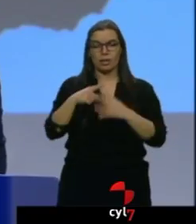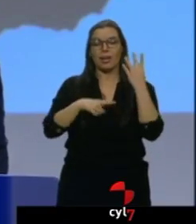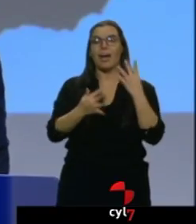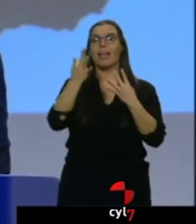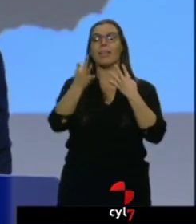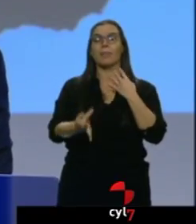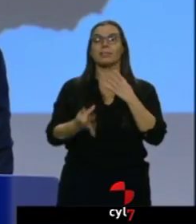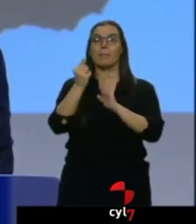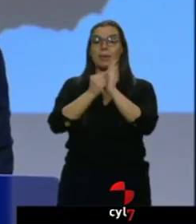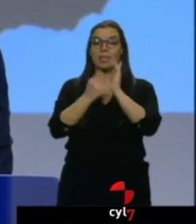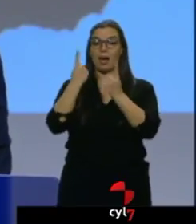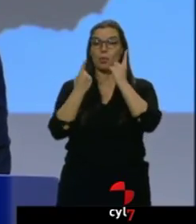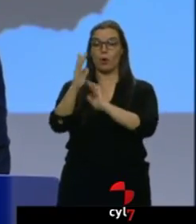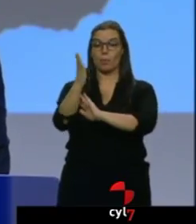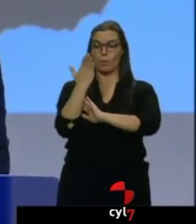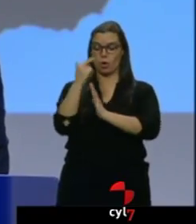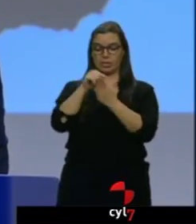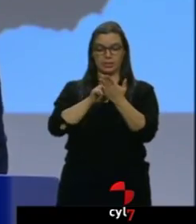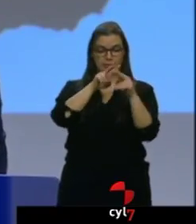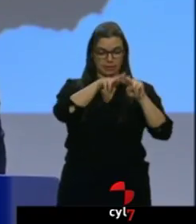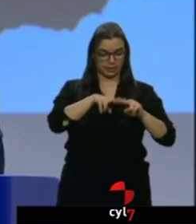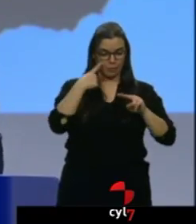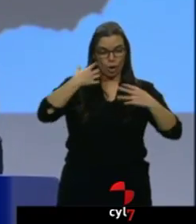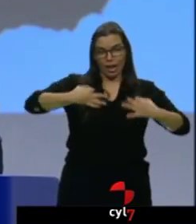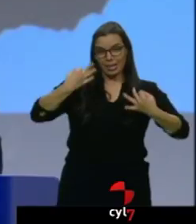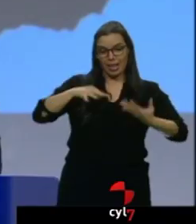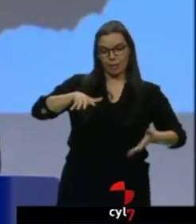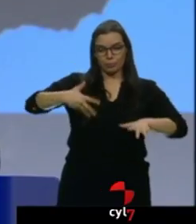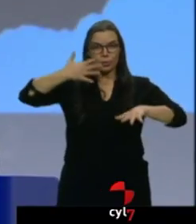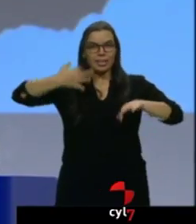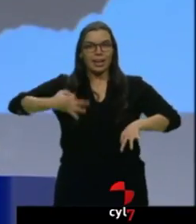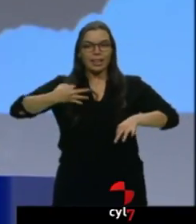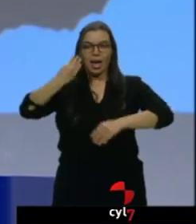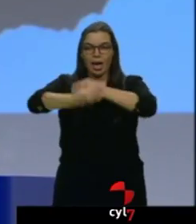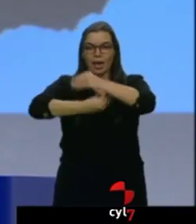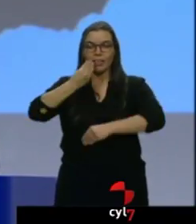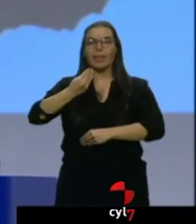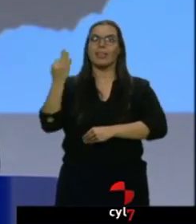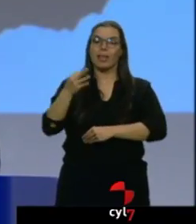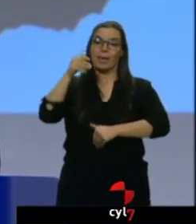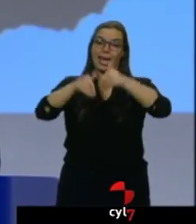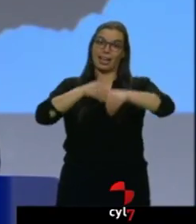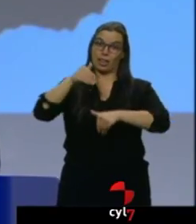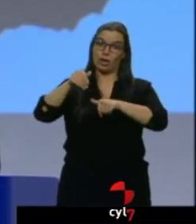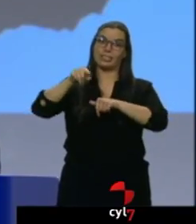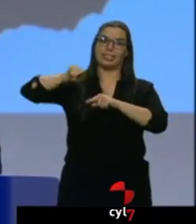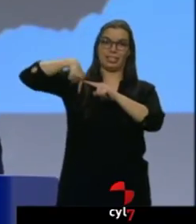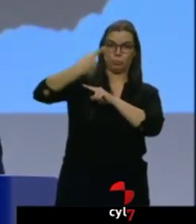no podrán ser puestas en marcha completamente hasta después de las elecciones locales del próximo año.